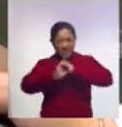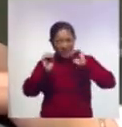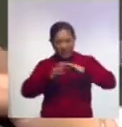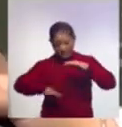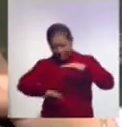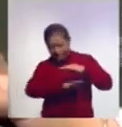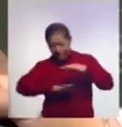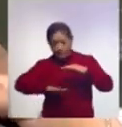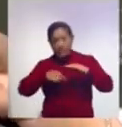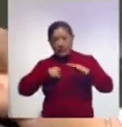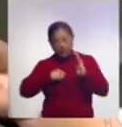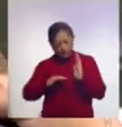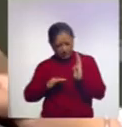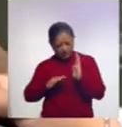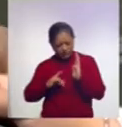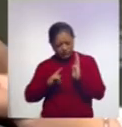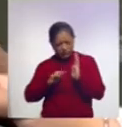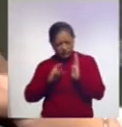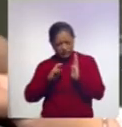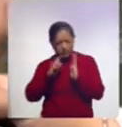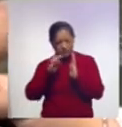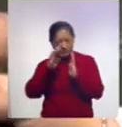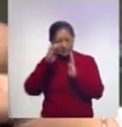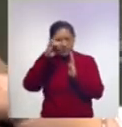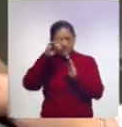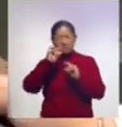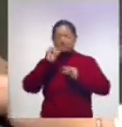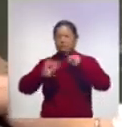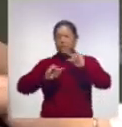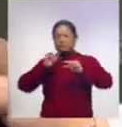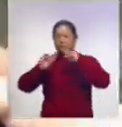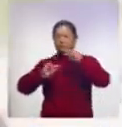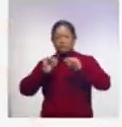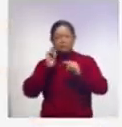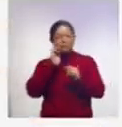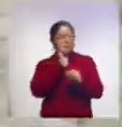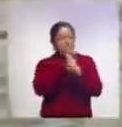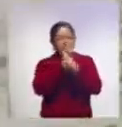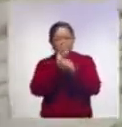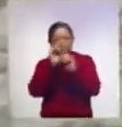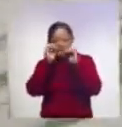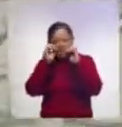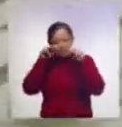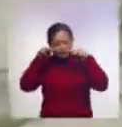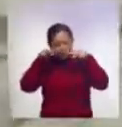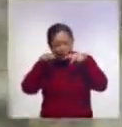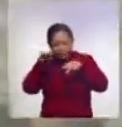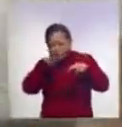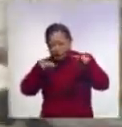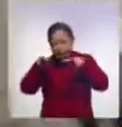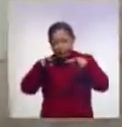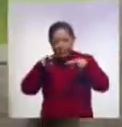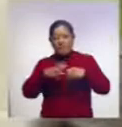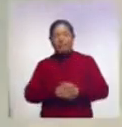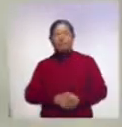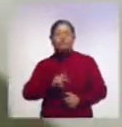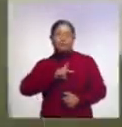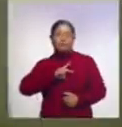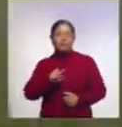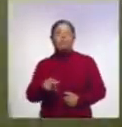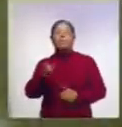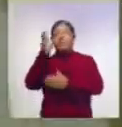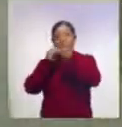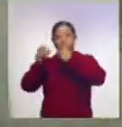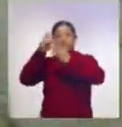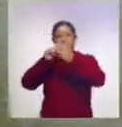hemos logrado algo de conocimiento a través de la observación, que es lo más propio. Explicó que la capacitación técnica ha servido de